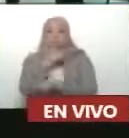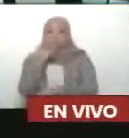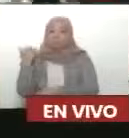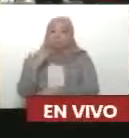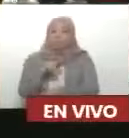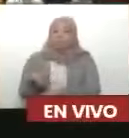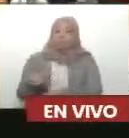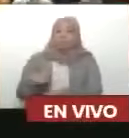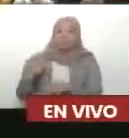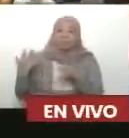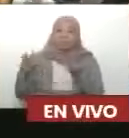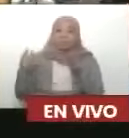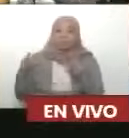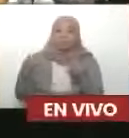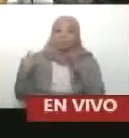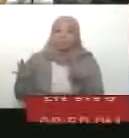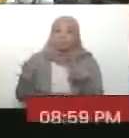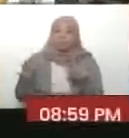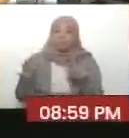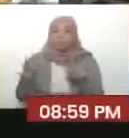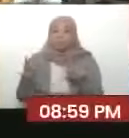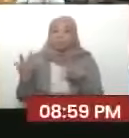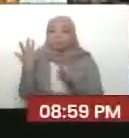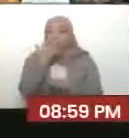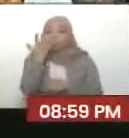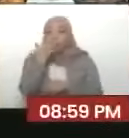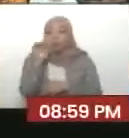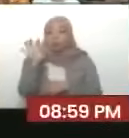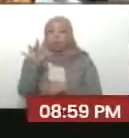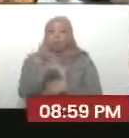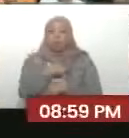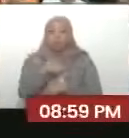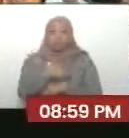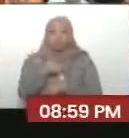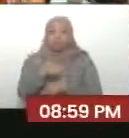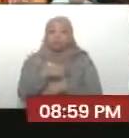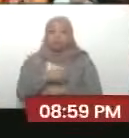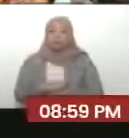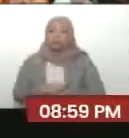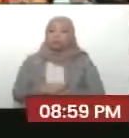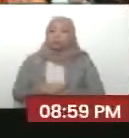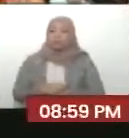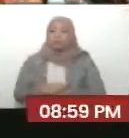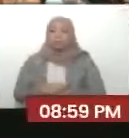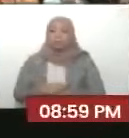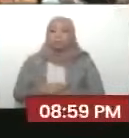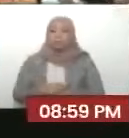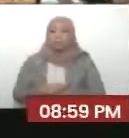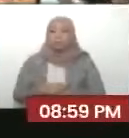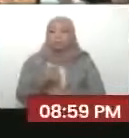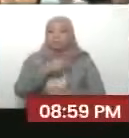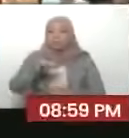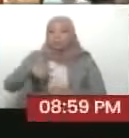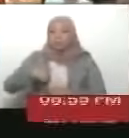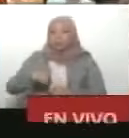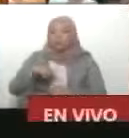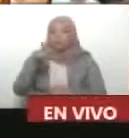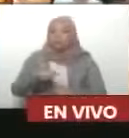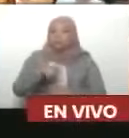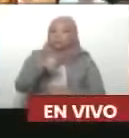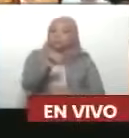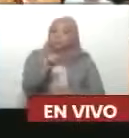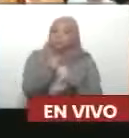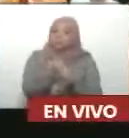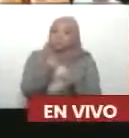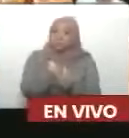si nosotros somos venezolanos y somos patriotas, con lo mínimo que nosotros deberíamos tener